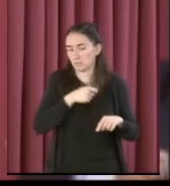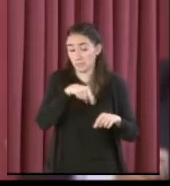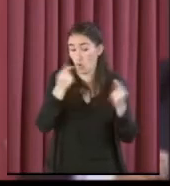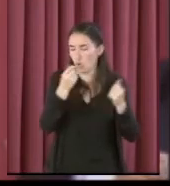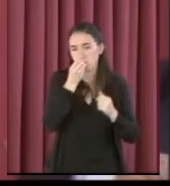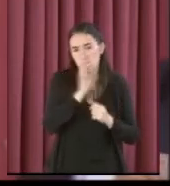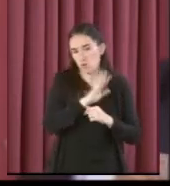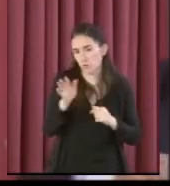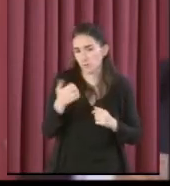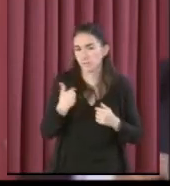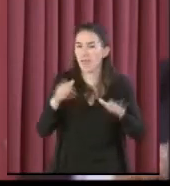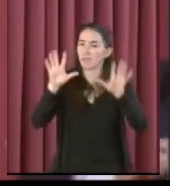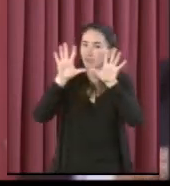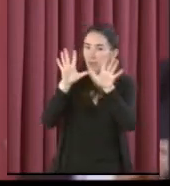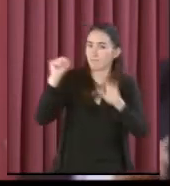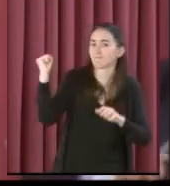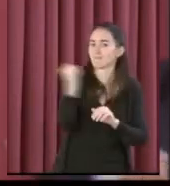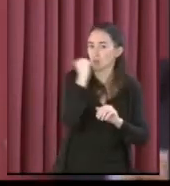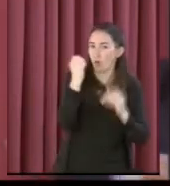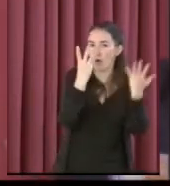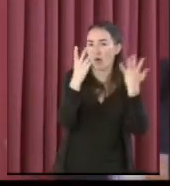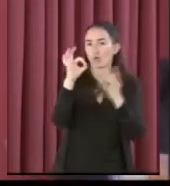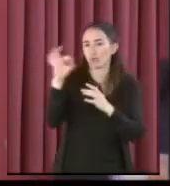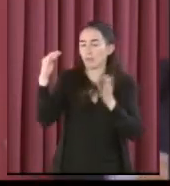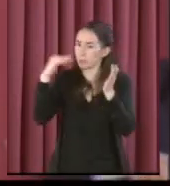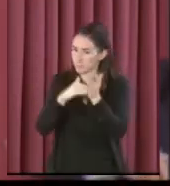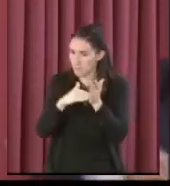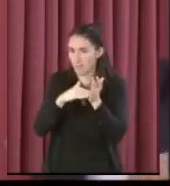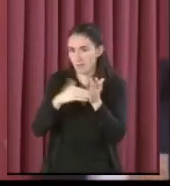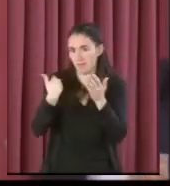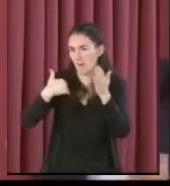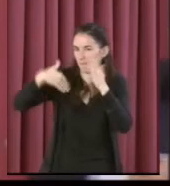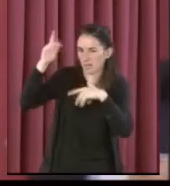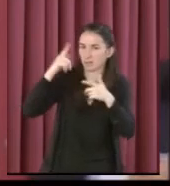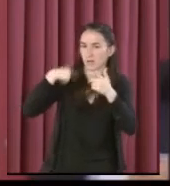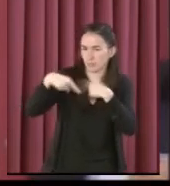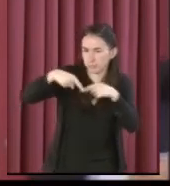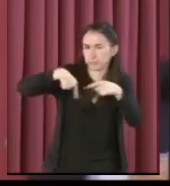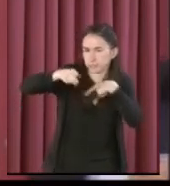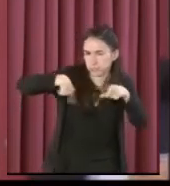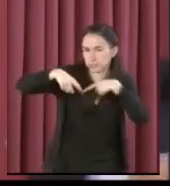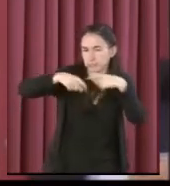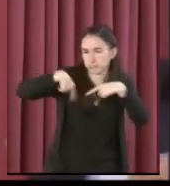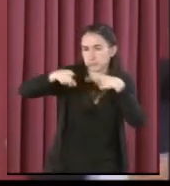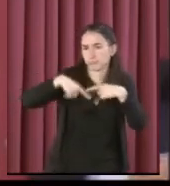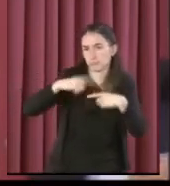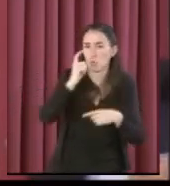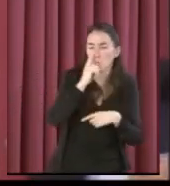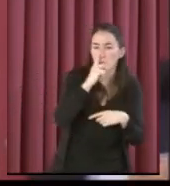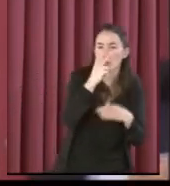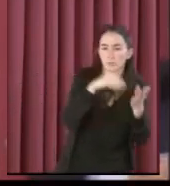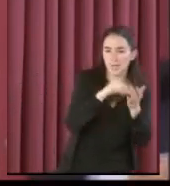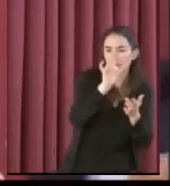los 10.800.000 viajes en autobús entre julio del 2015 y junio del